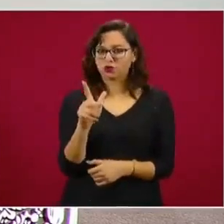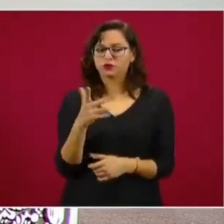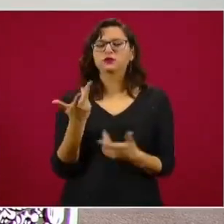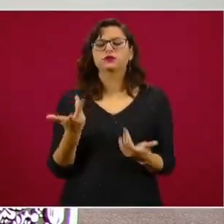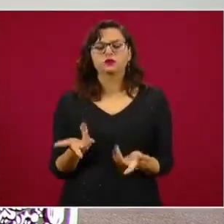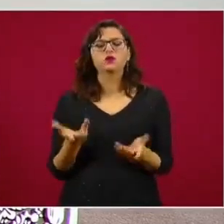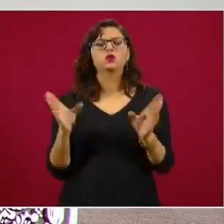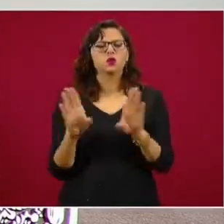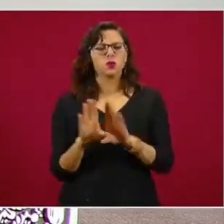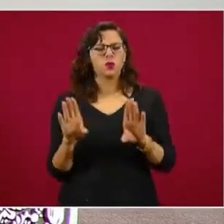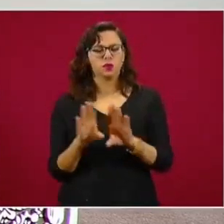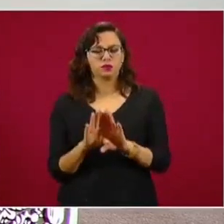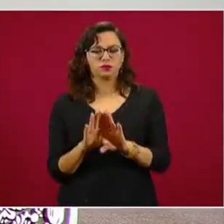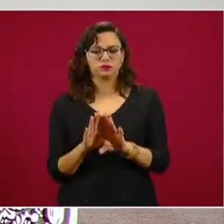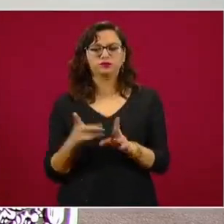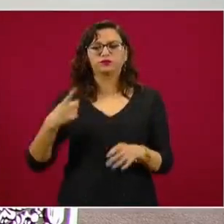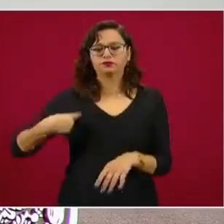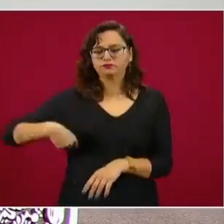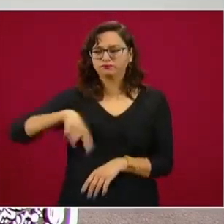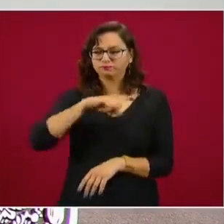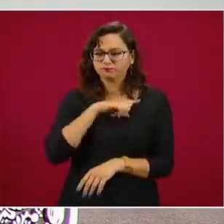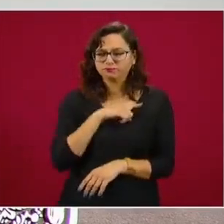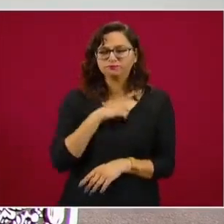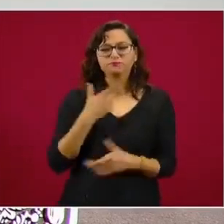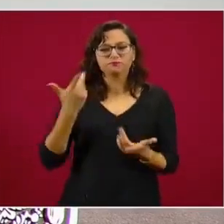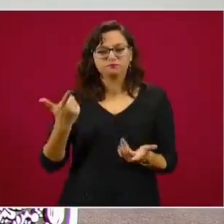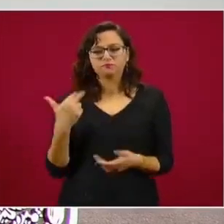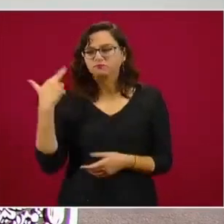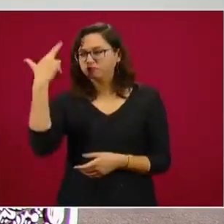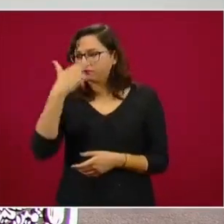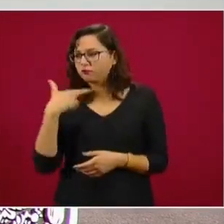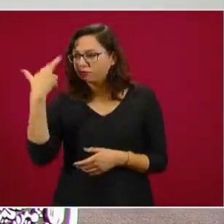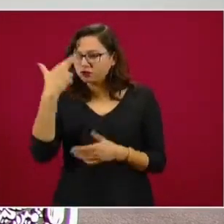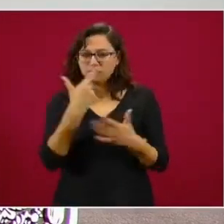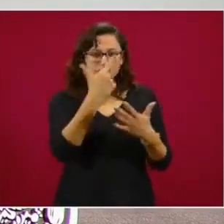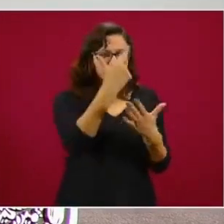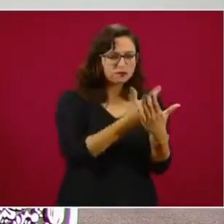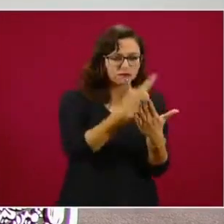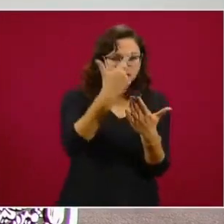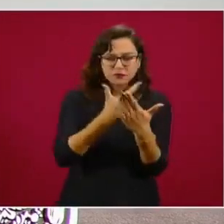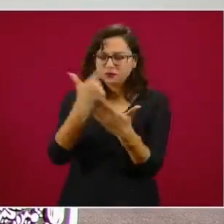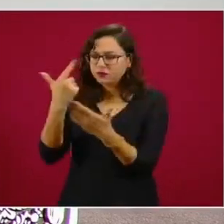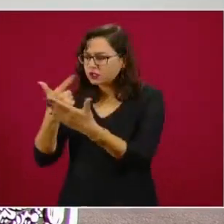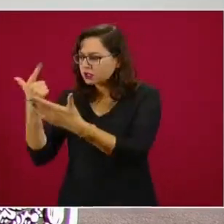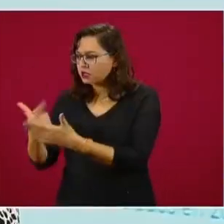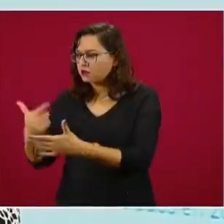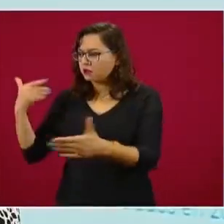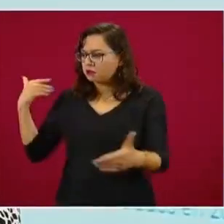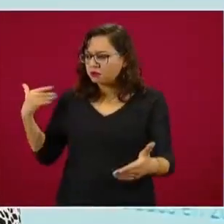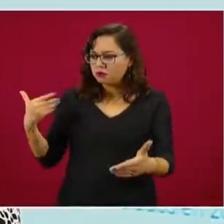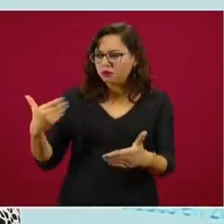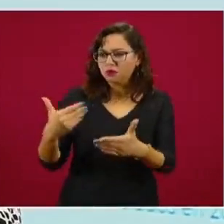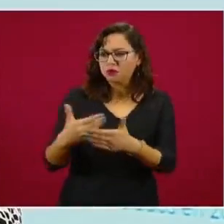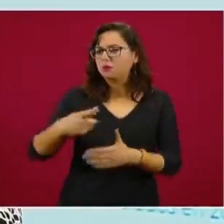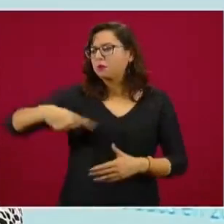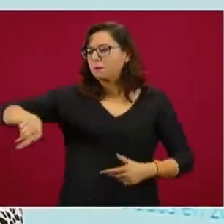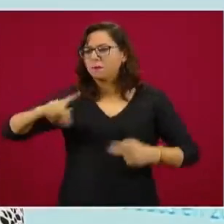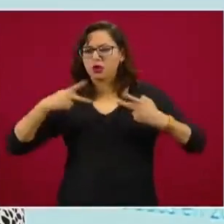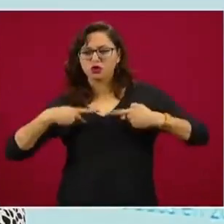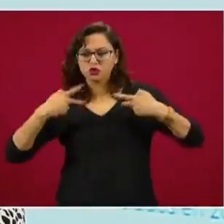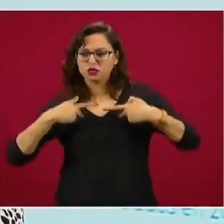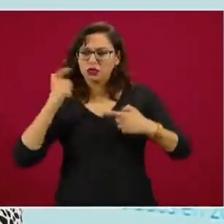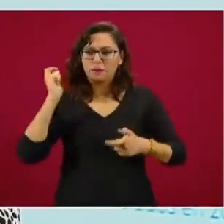que empezamos a ver es de manera sistemática revisar cómo iba continuamente, de manera permanente, el pago de